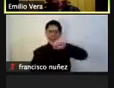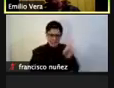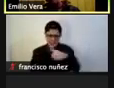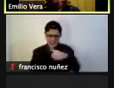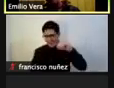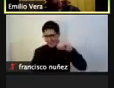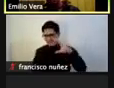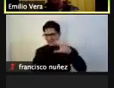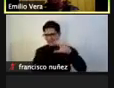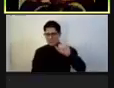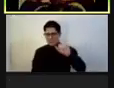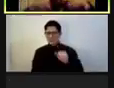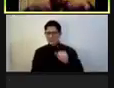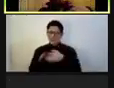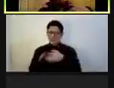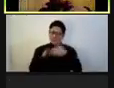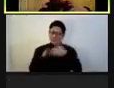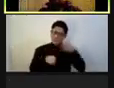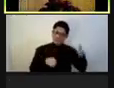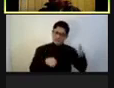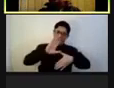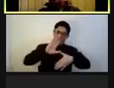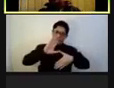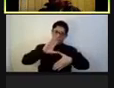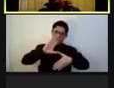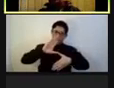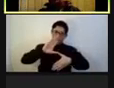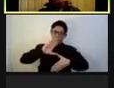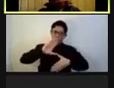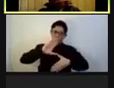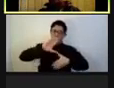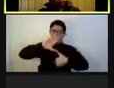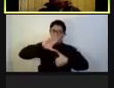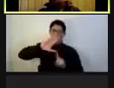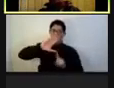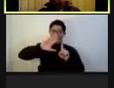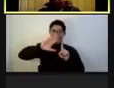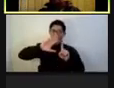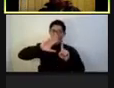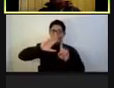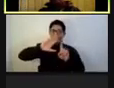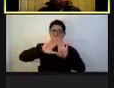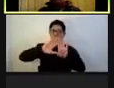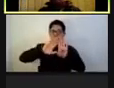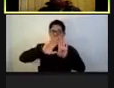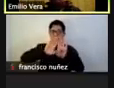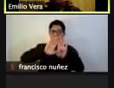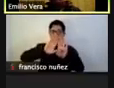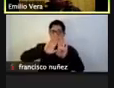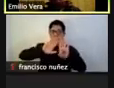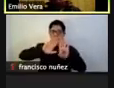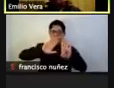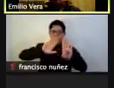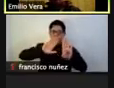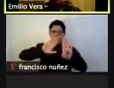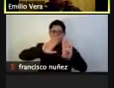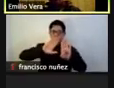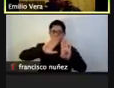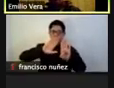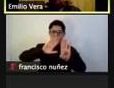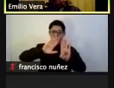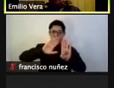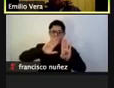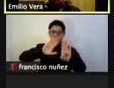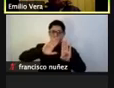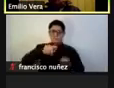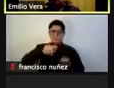donde está montado el continente sudamericano. En las mesodorsales, que son estas, son cadenas volcánicas,